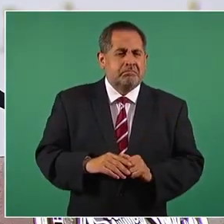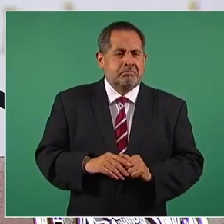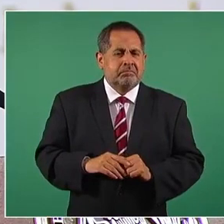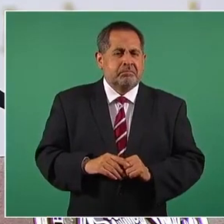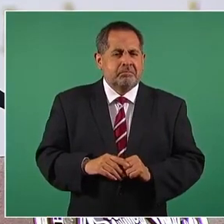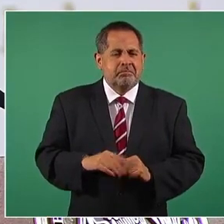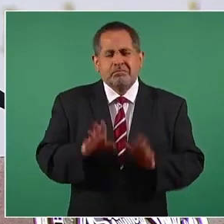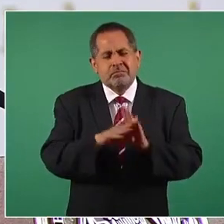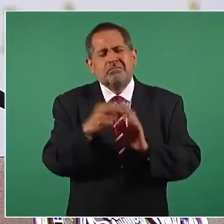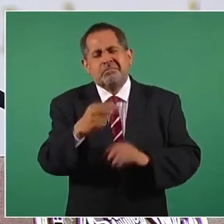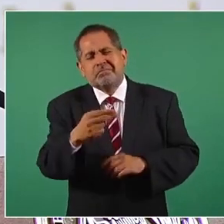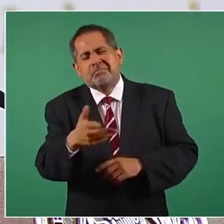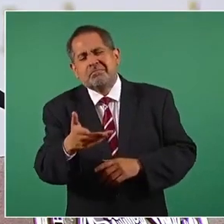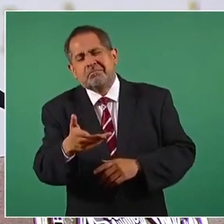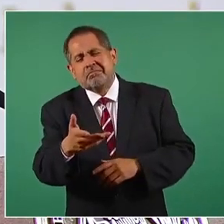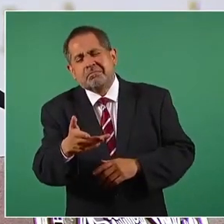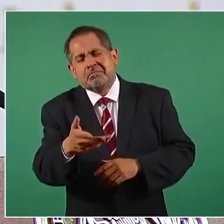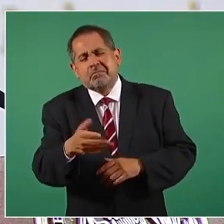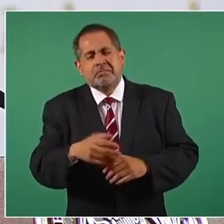¿Cómo se llama?